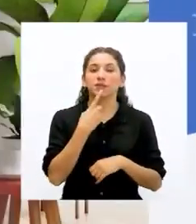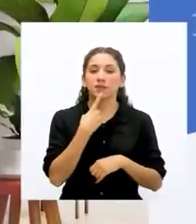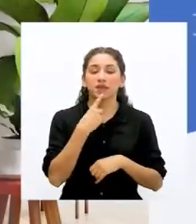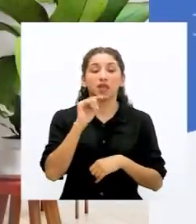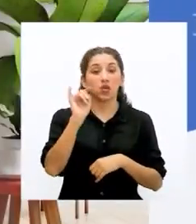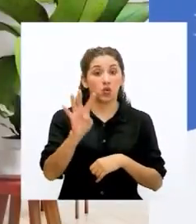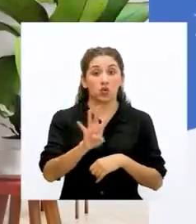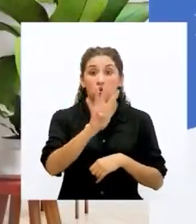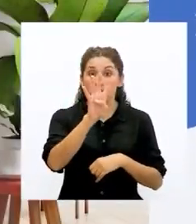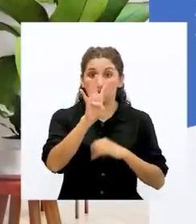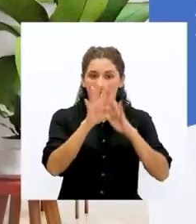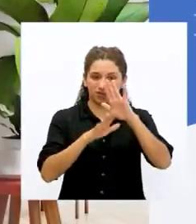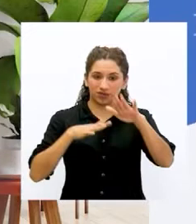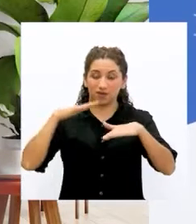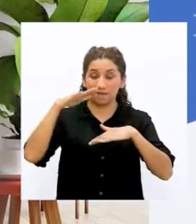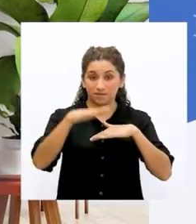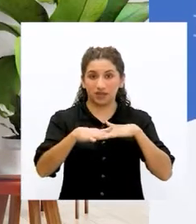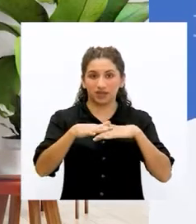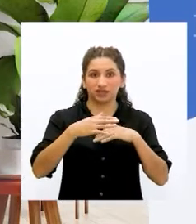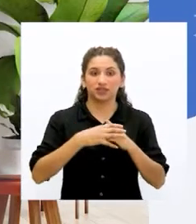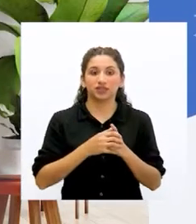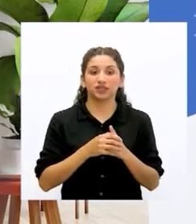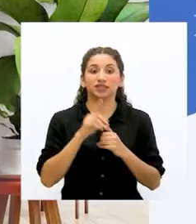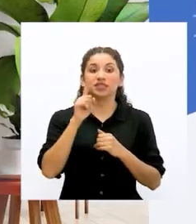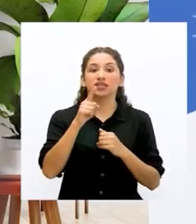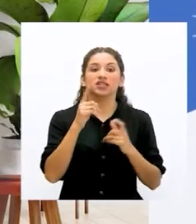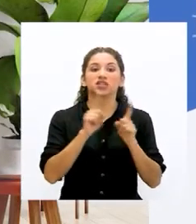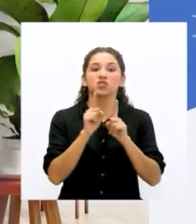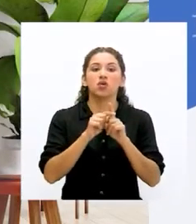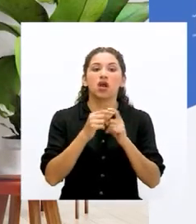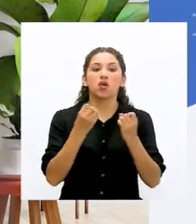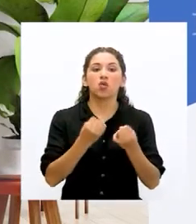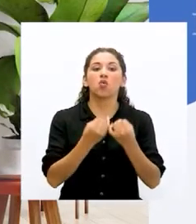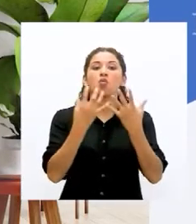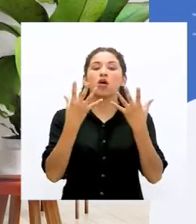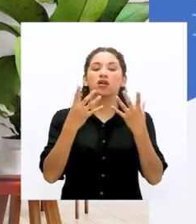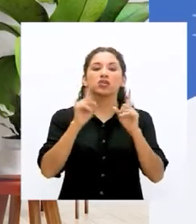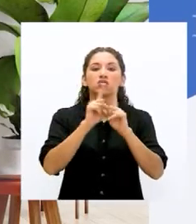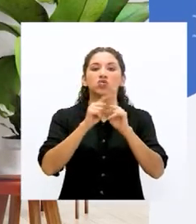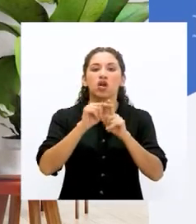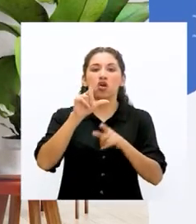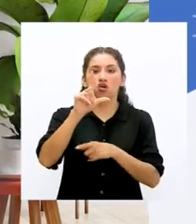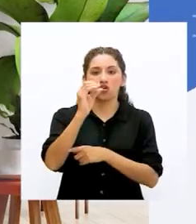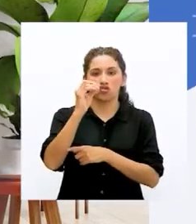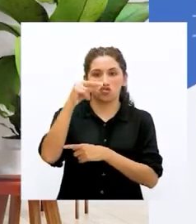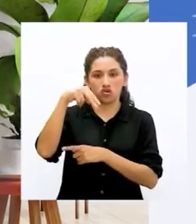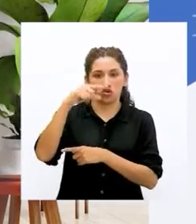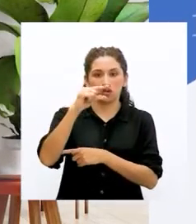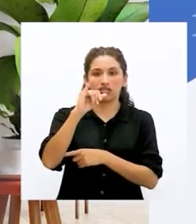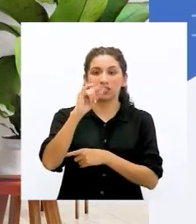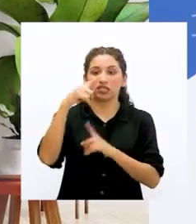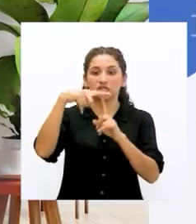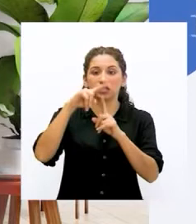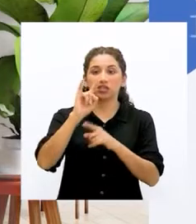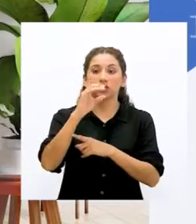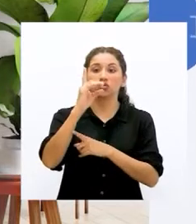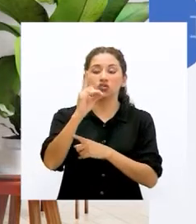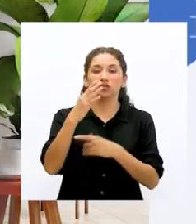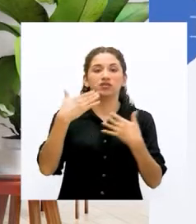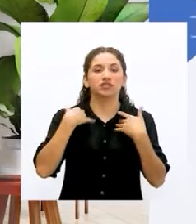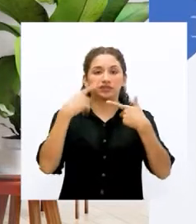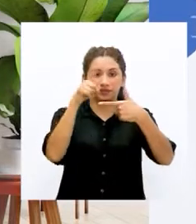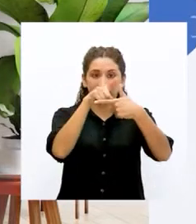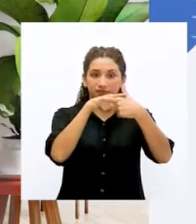cuarto paso, determinamos la amplitud del intervalo. Es la longitud del intervalo y se obtiene dividiendo